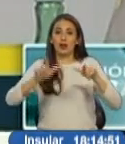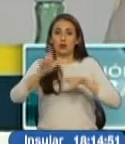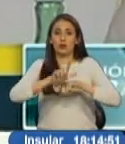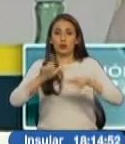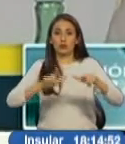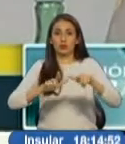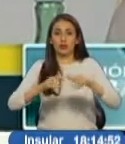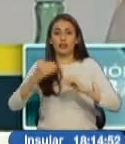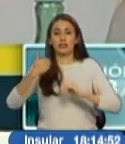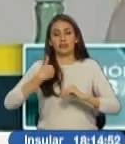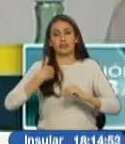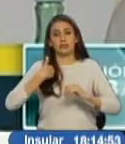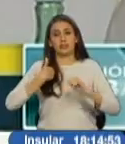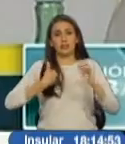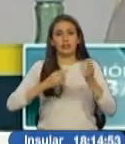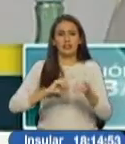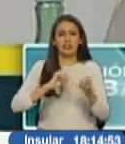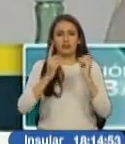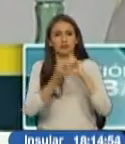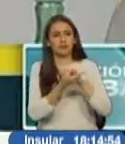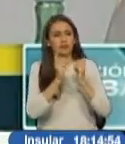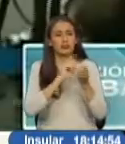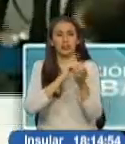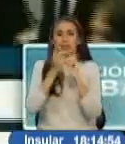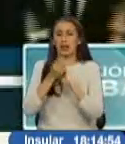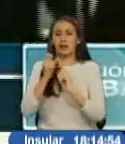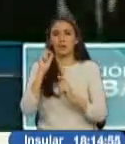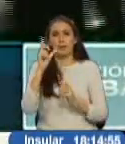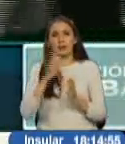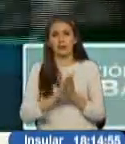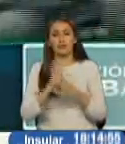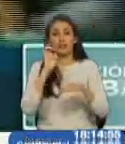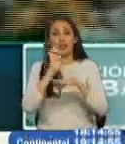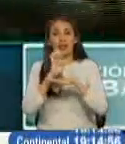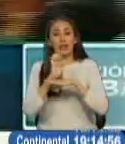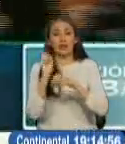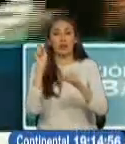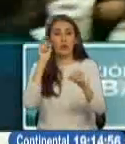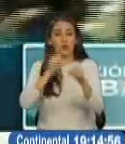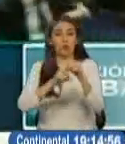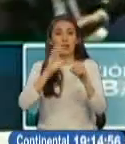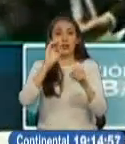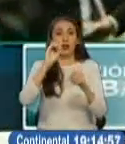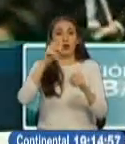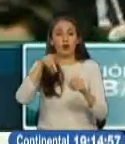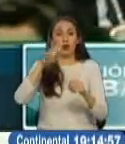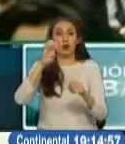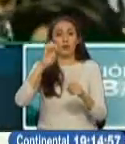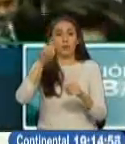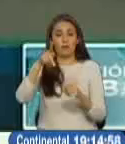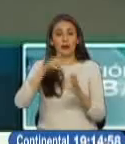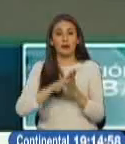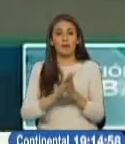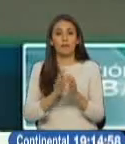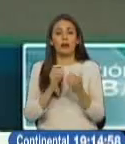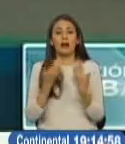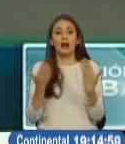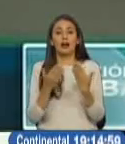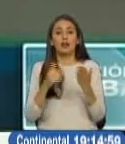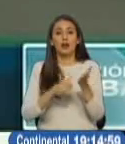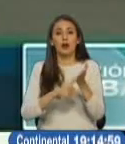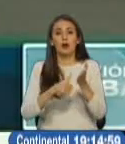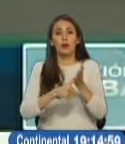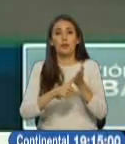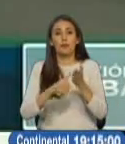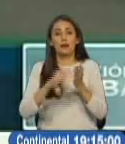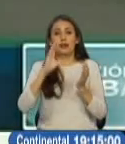de demandas que han variado de una manera significativa. Ecuador, como miembro de la OPEP, también tuvo participación activa en esta cita a través del ministro de